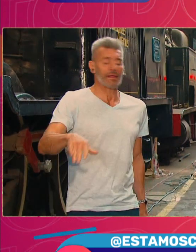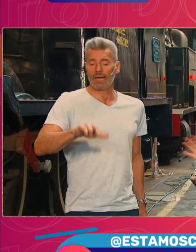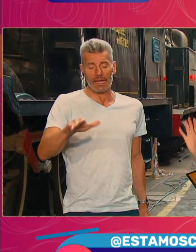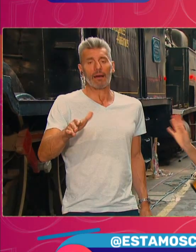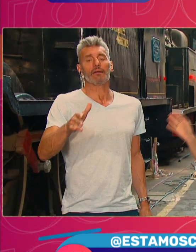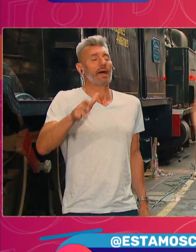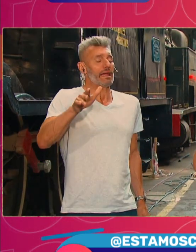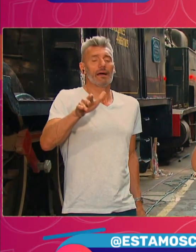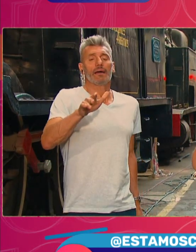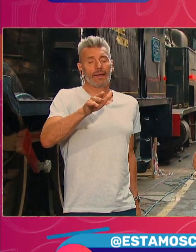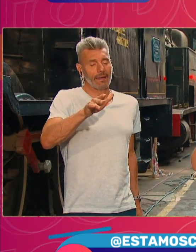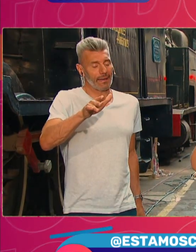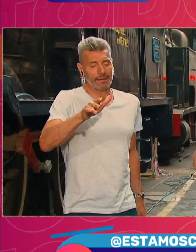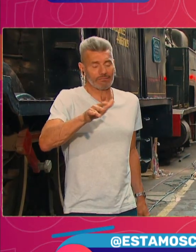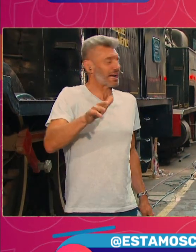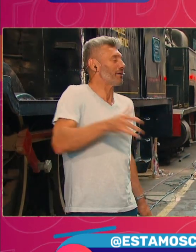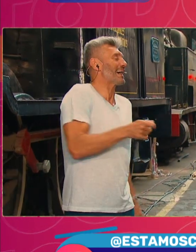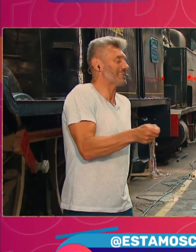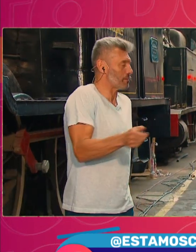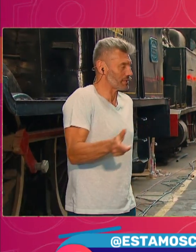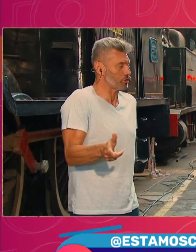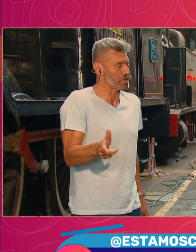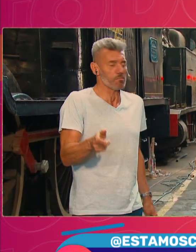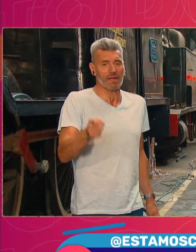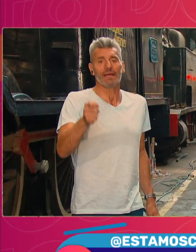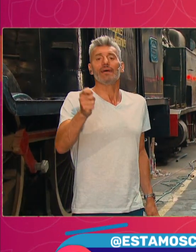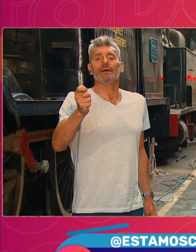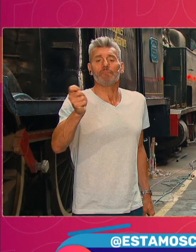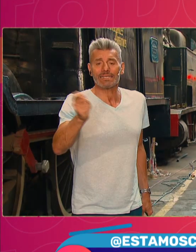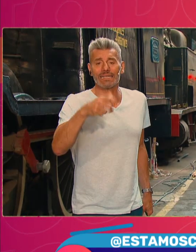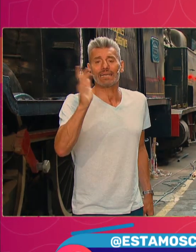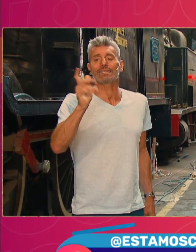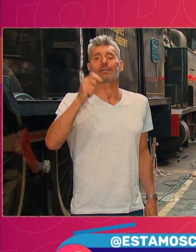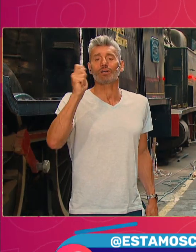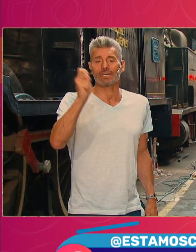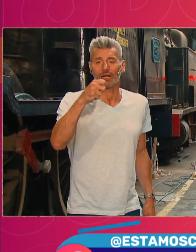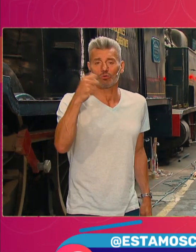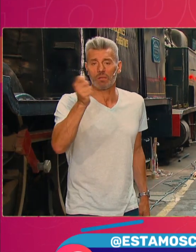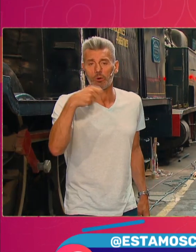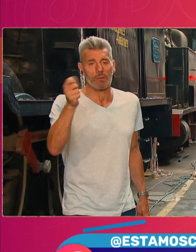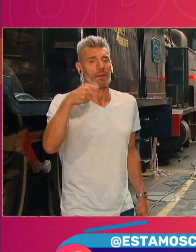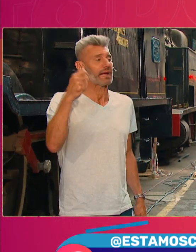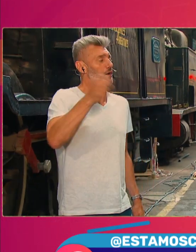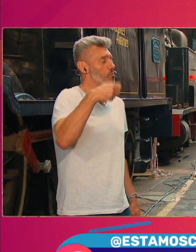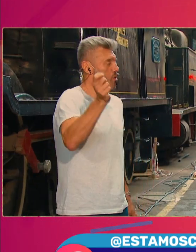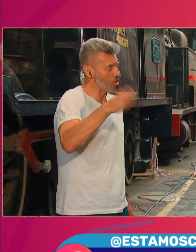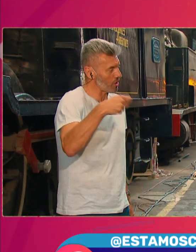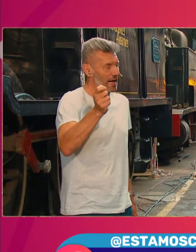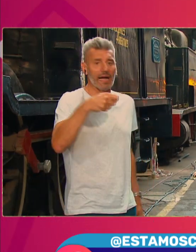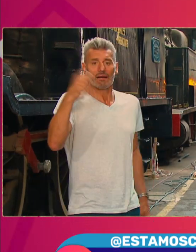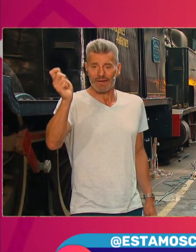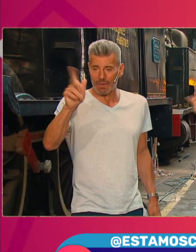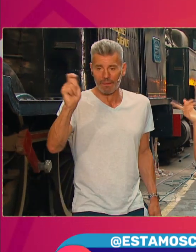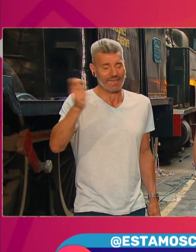lado. Nada. Una cabalgata, bueno, es demasiado simple. Sí. Vaya intentando hacer algún tipo de pesca con